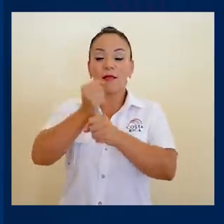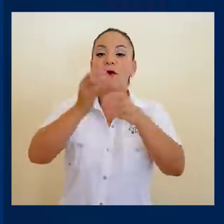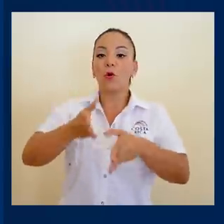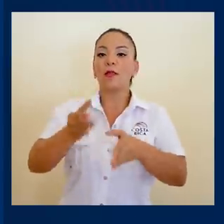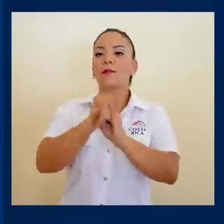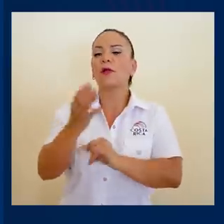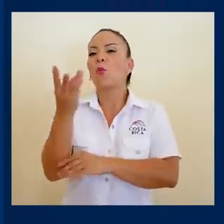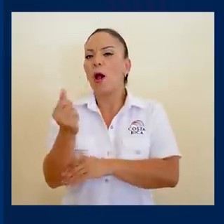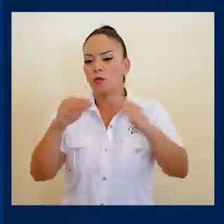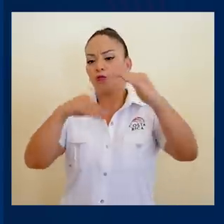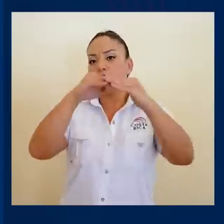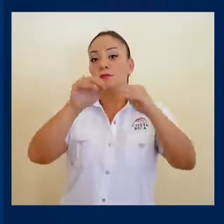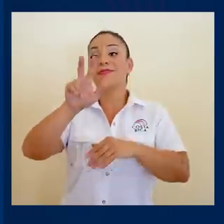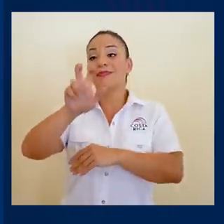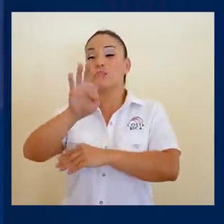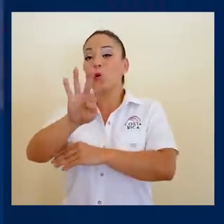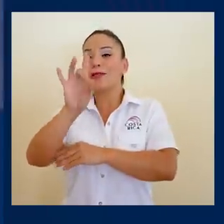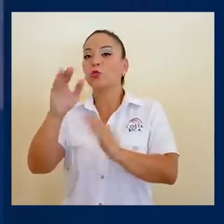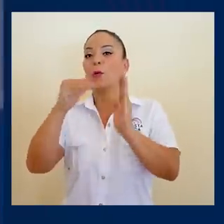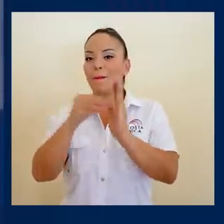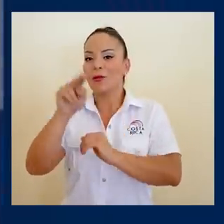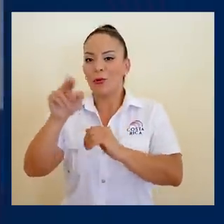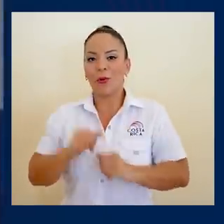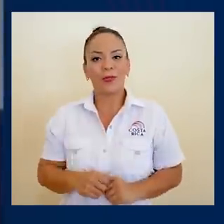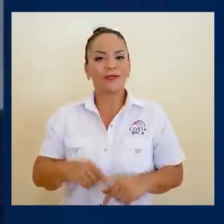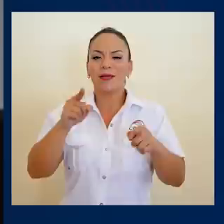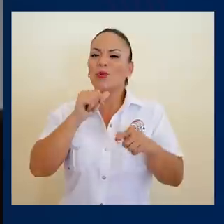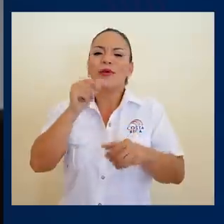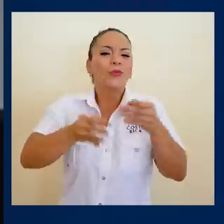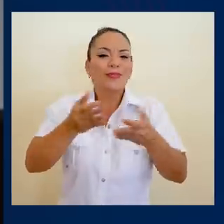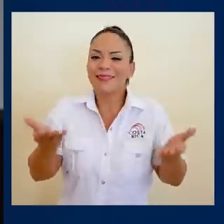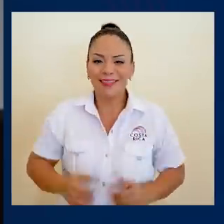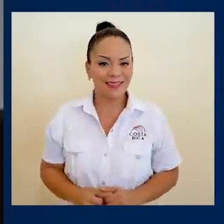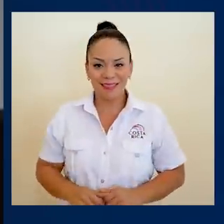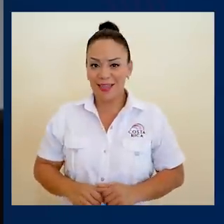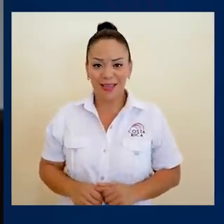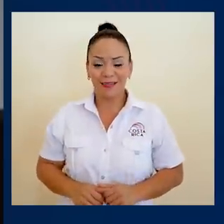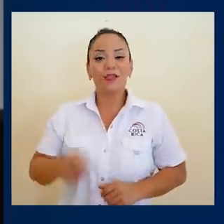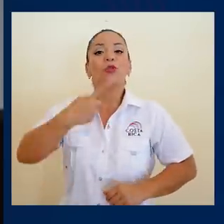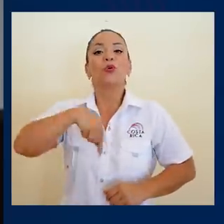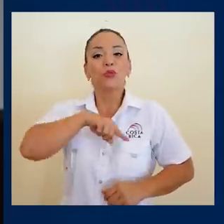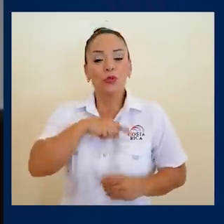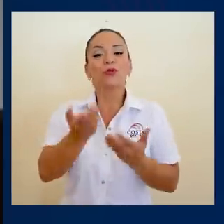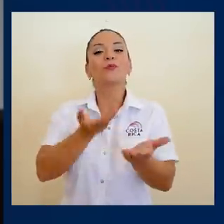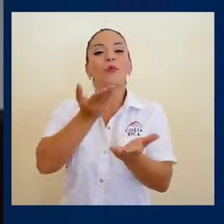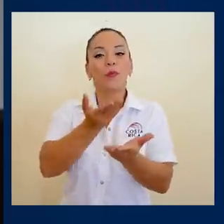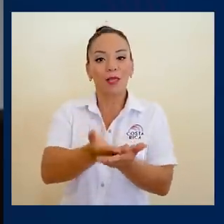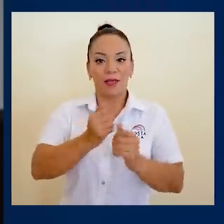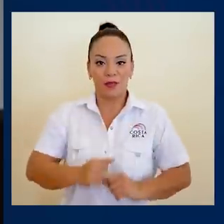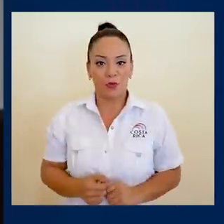independientes es de 348 mil colones. Eso es una injusticia. Lo que nosotros estamos